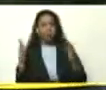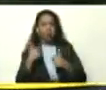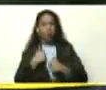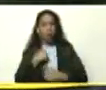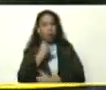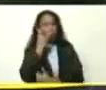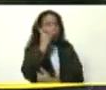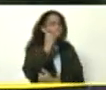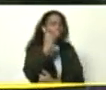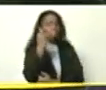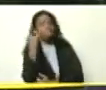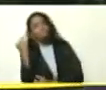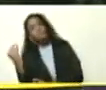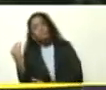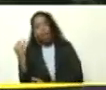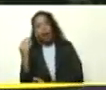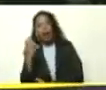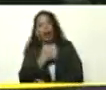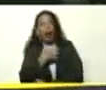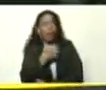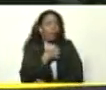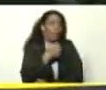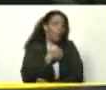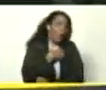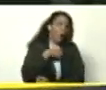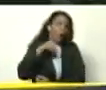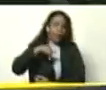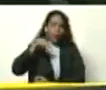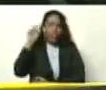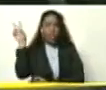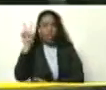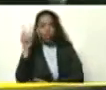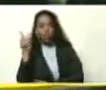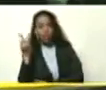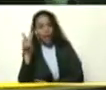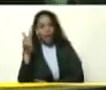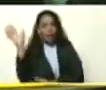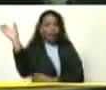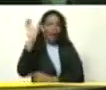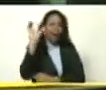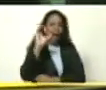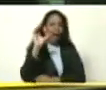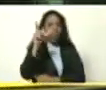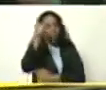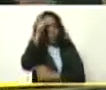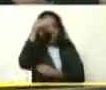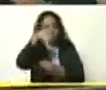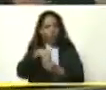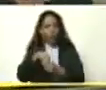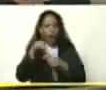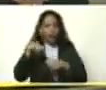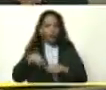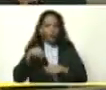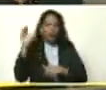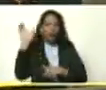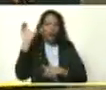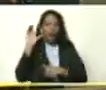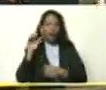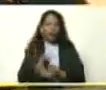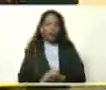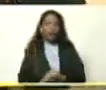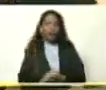enamorado de este país y de Caracas, soy un caraqueño, un turco de Ankara, acá en la ciudad de Caracas,